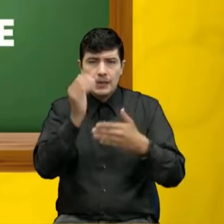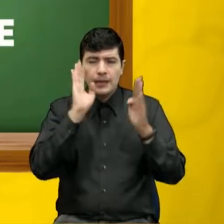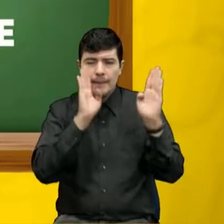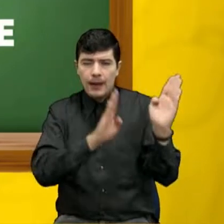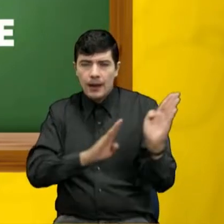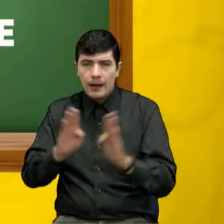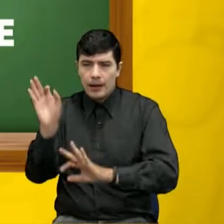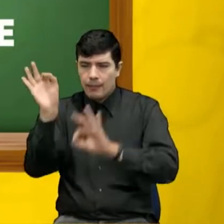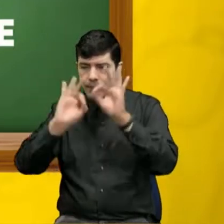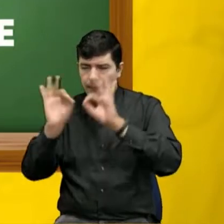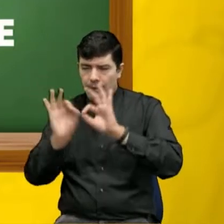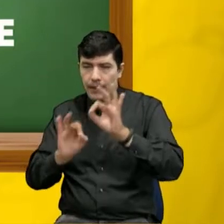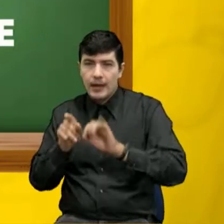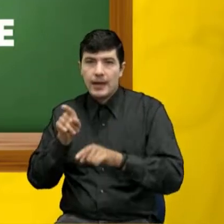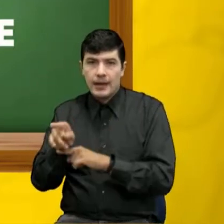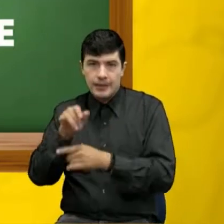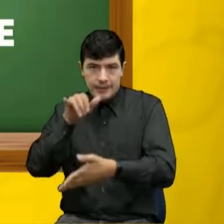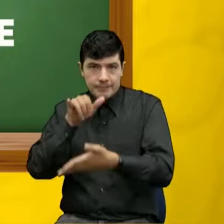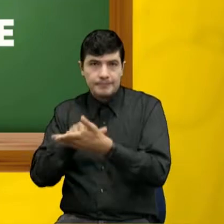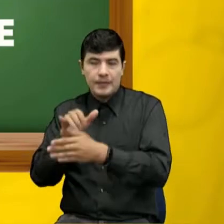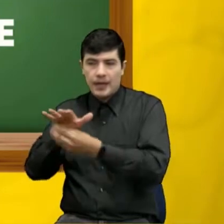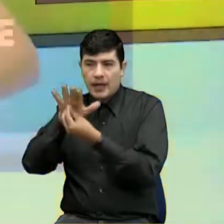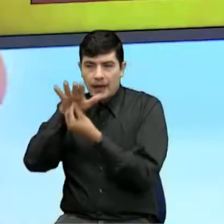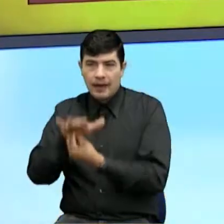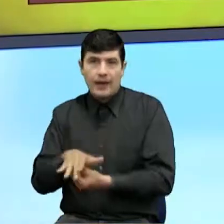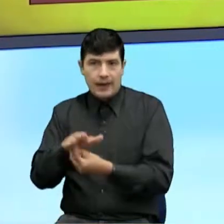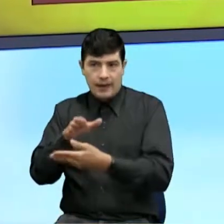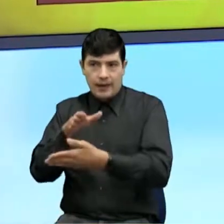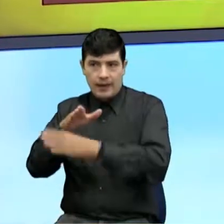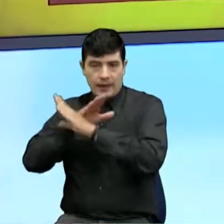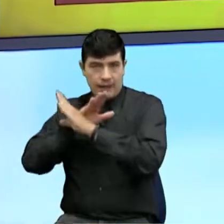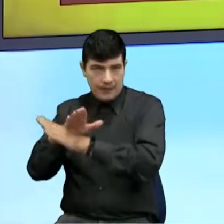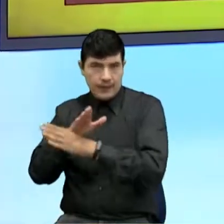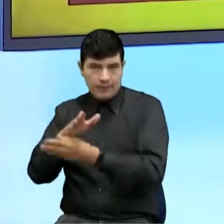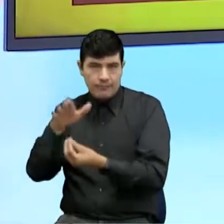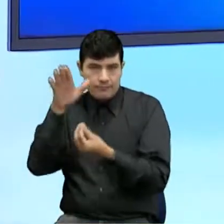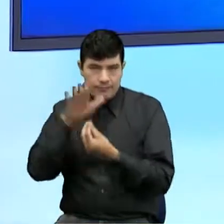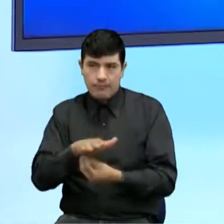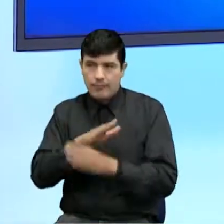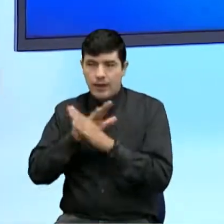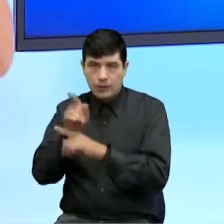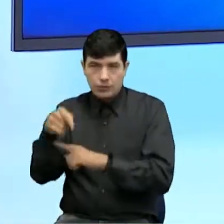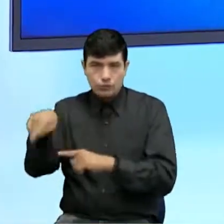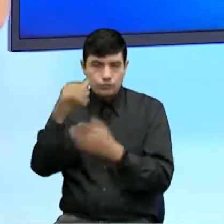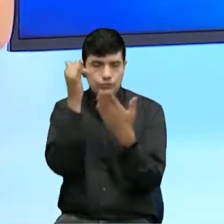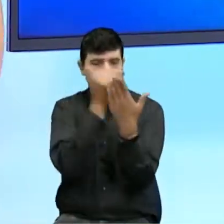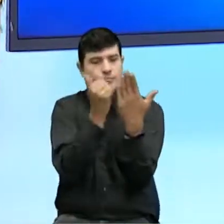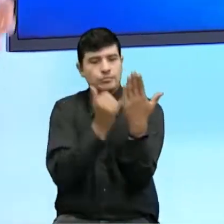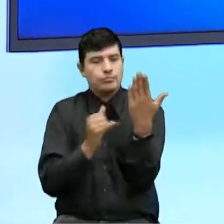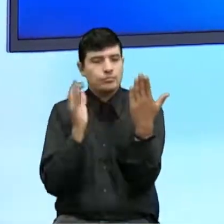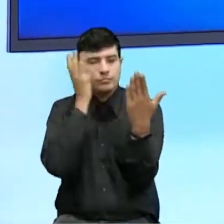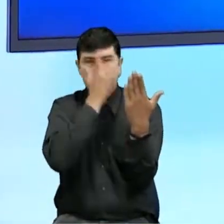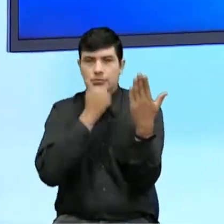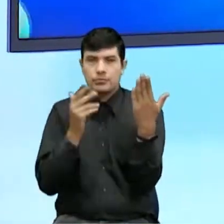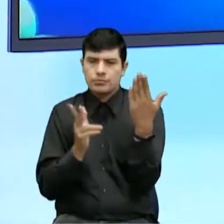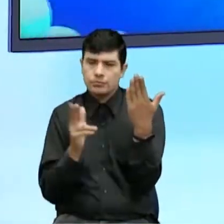ese cartel en contra del acoso escolar, lo dibujen bien bonito, le peguen cositas, que